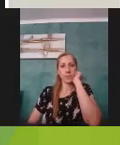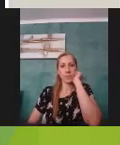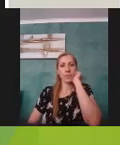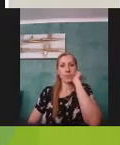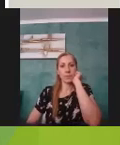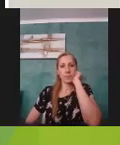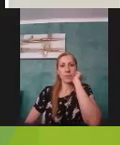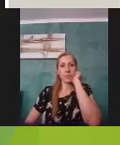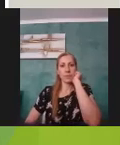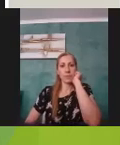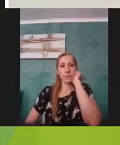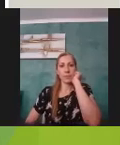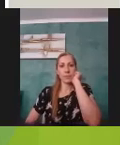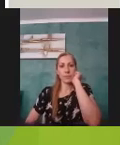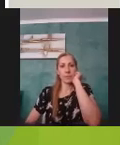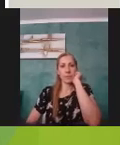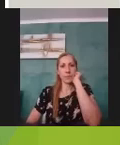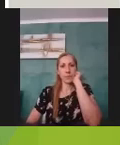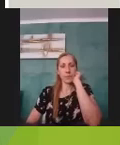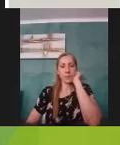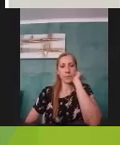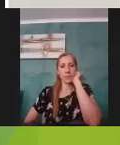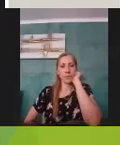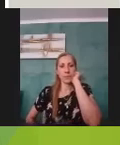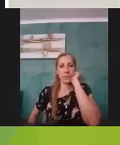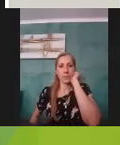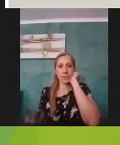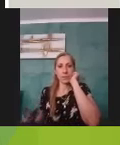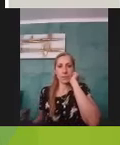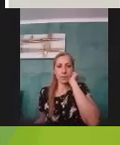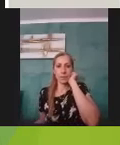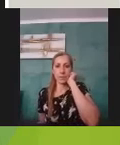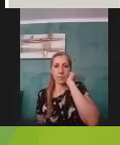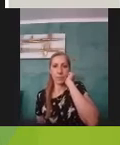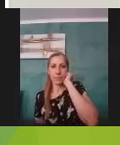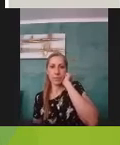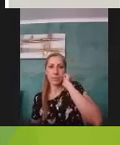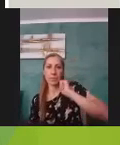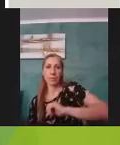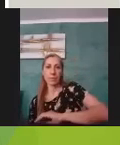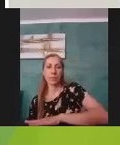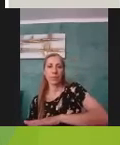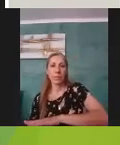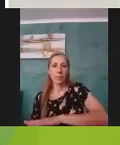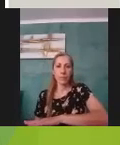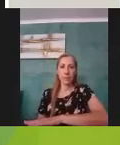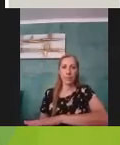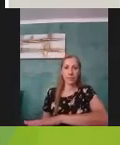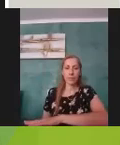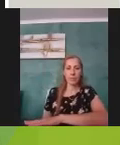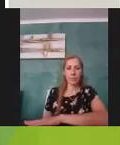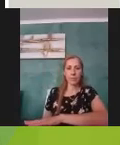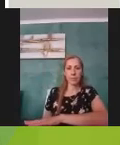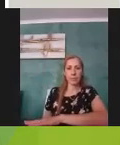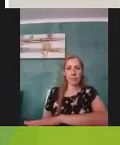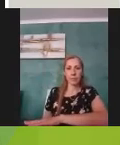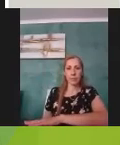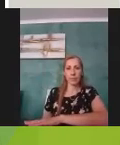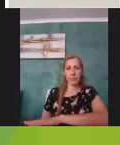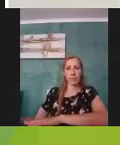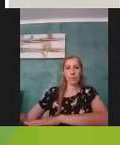¿Ahí? Ahí estás compartiendo, pero estás compartiendo el PowerPoint, no la presentación. A ver